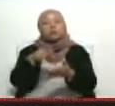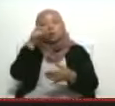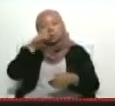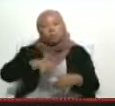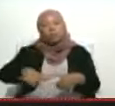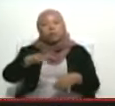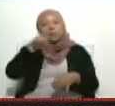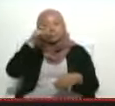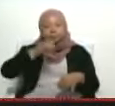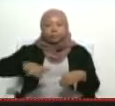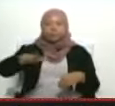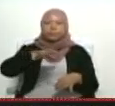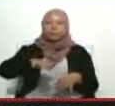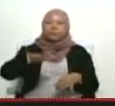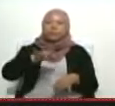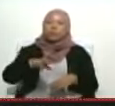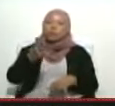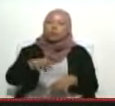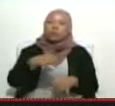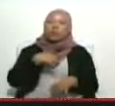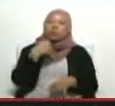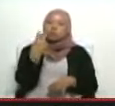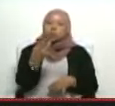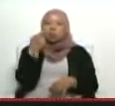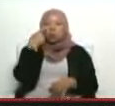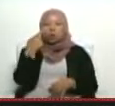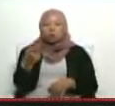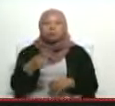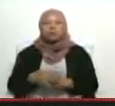que el pueblo no les da con los votos.